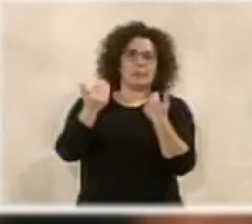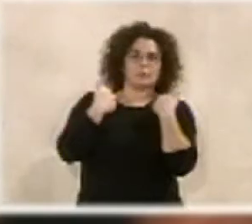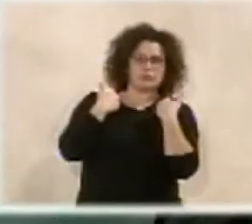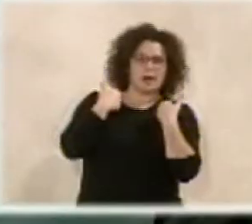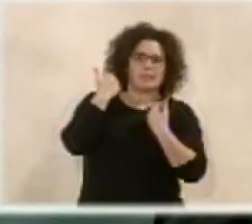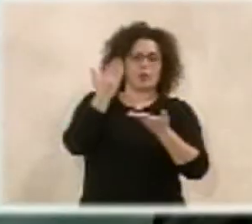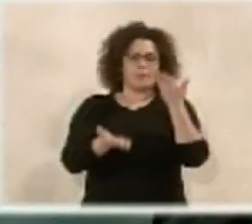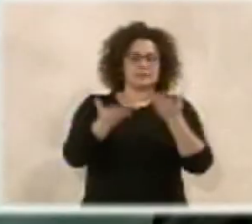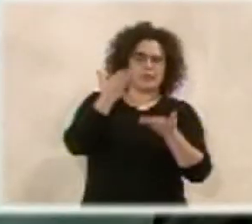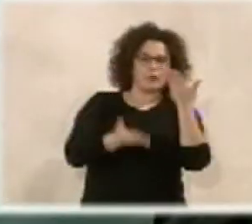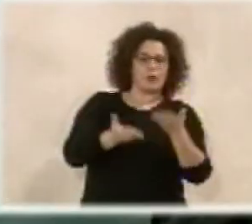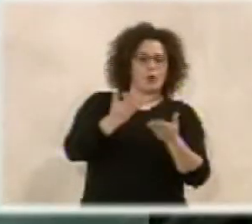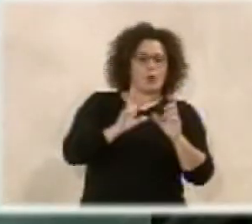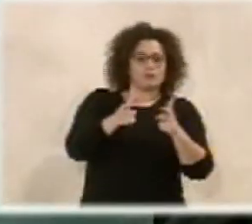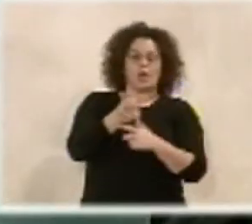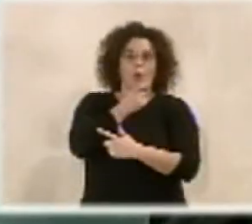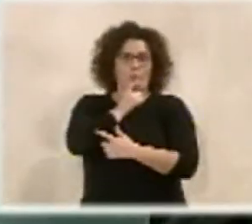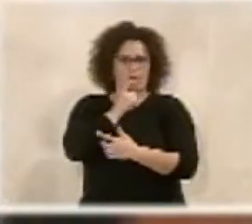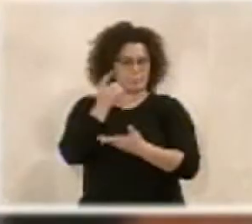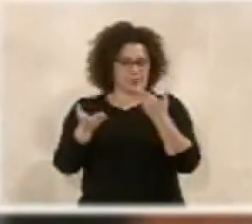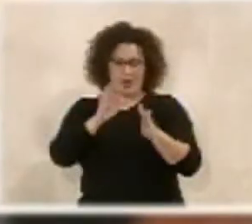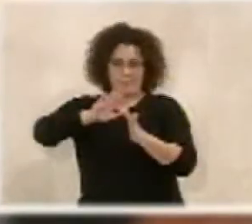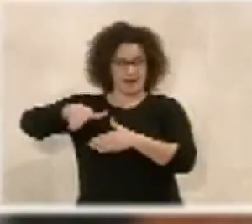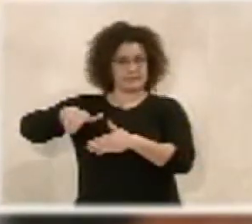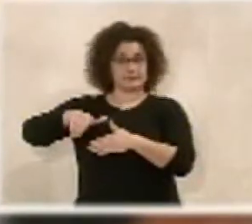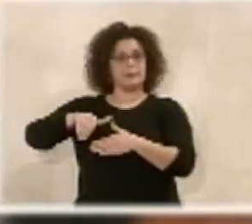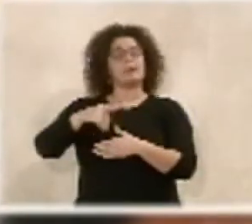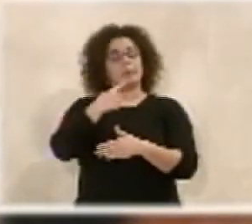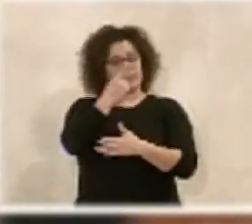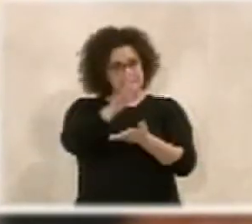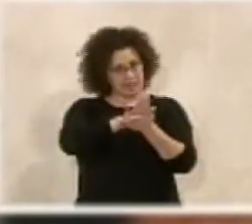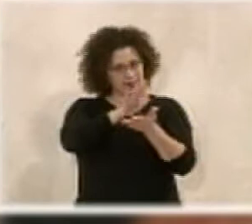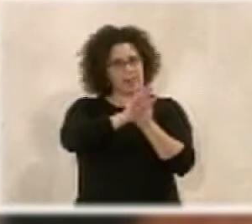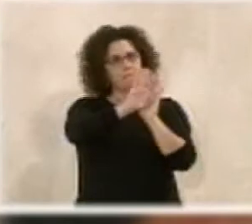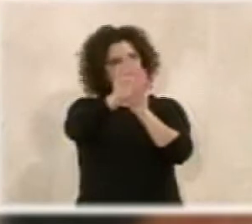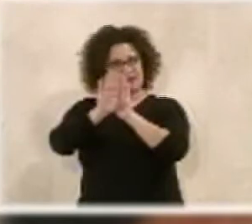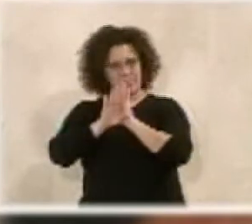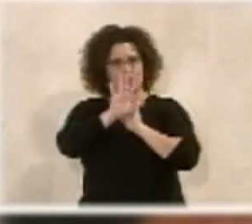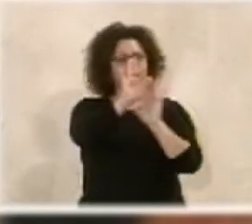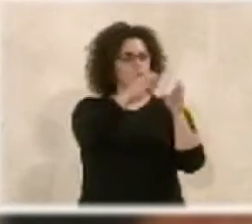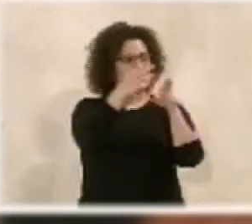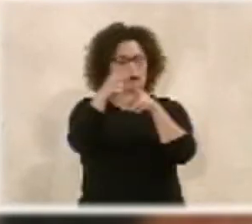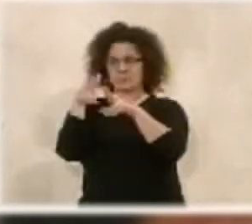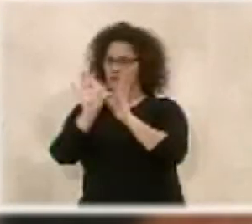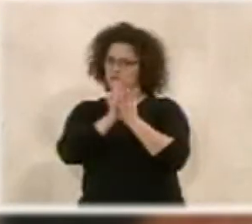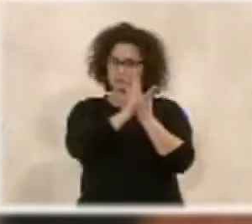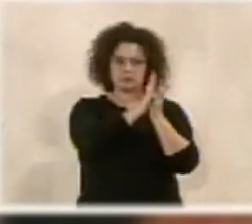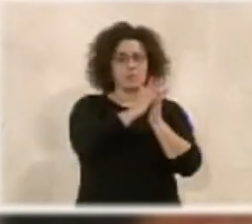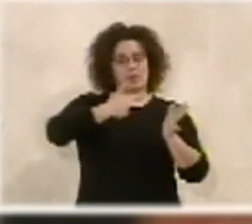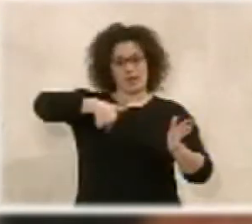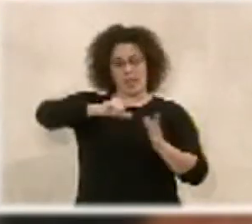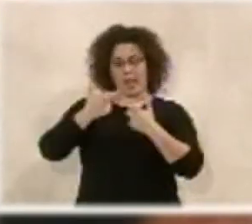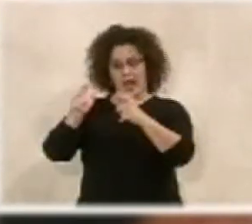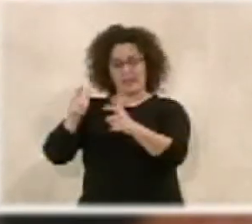de Compensación o cómo se hace. Simplemente decirle, tranquilizar tanto a los vecinos como a los distintos grupos políticos que por parte del